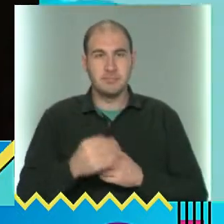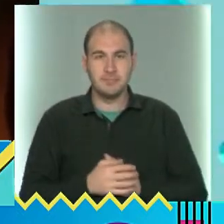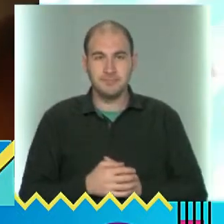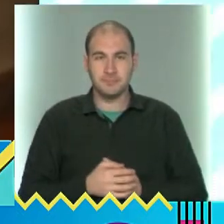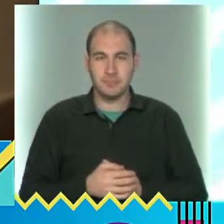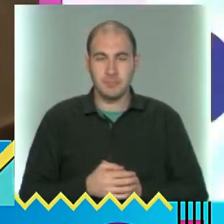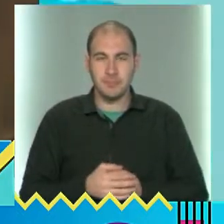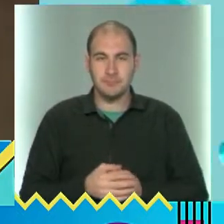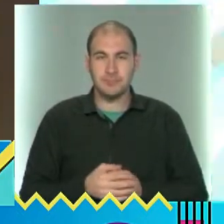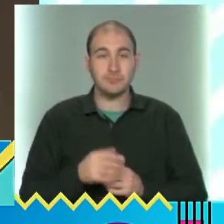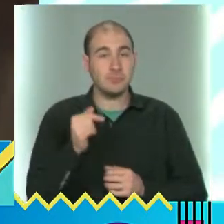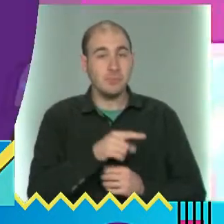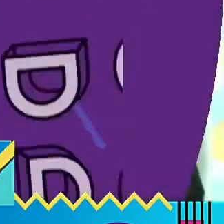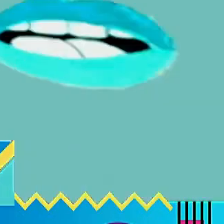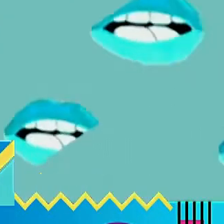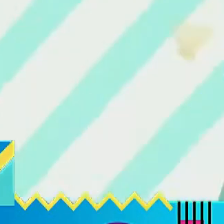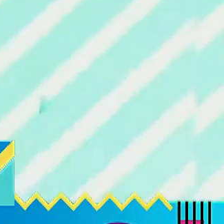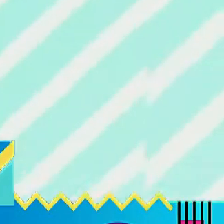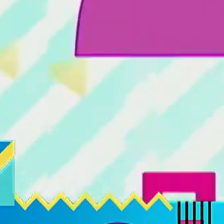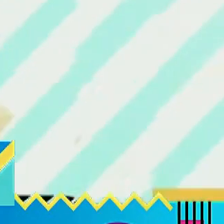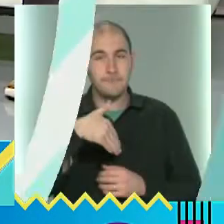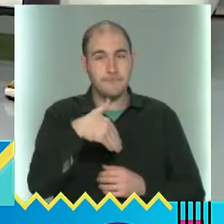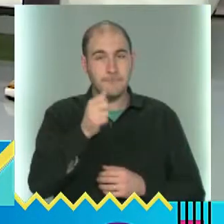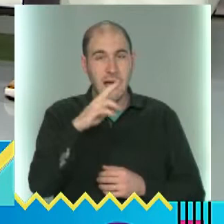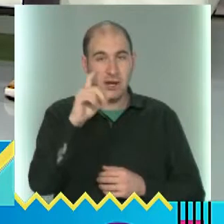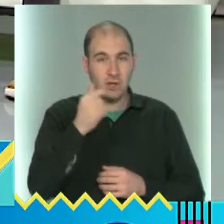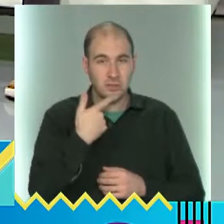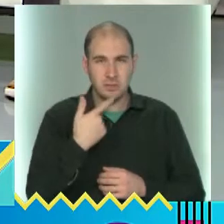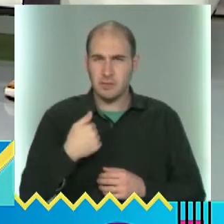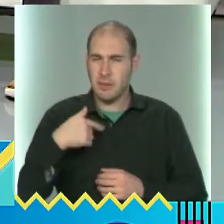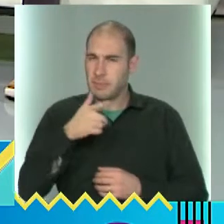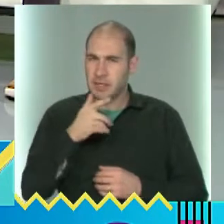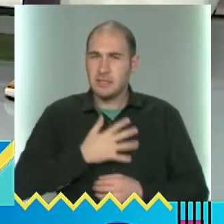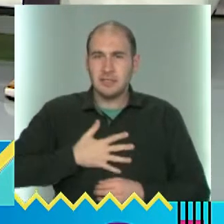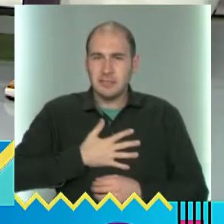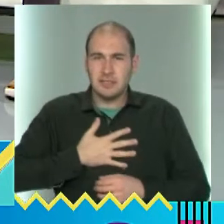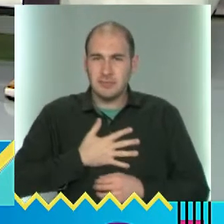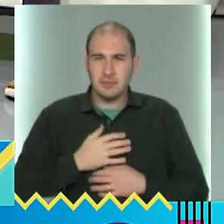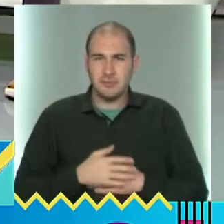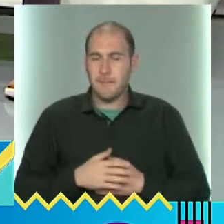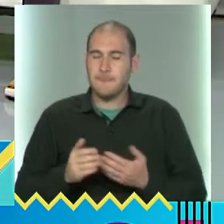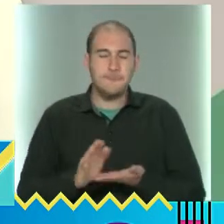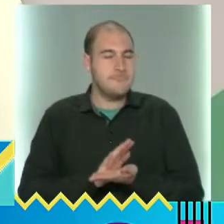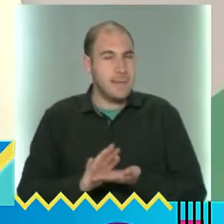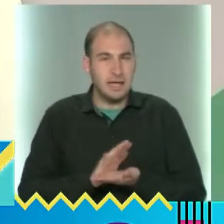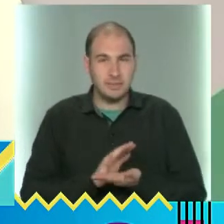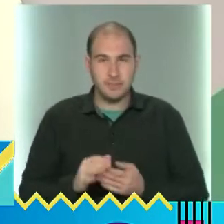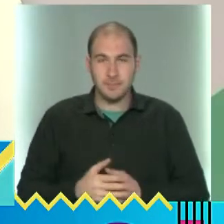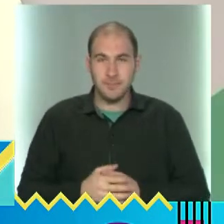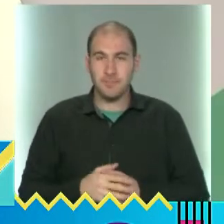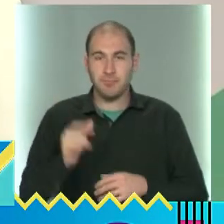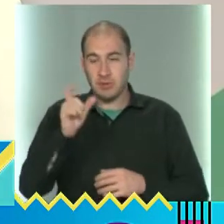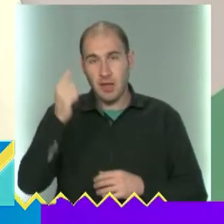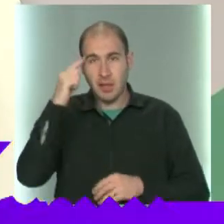sinónimos. Bien. Marcos, ¿en tu caso? Personalmente creo que el sentimiento más básico, por así decirlo, que tiene